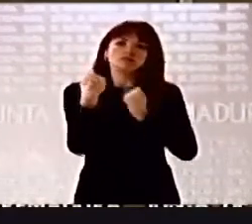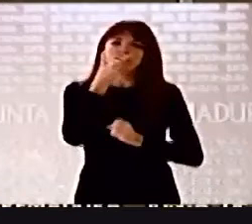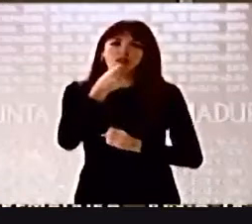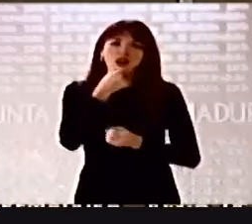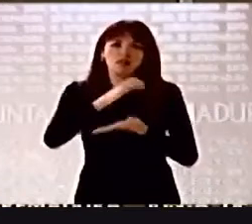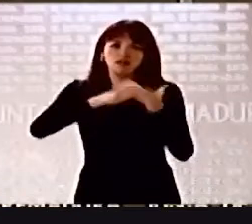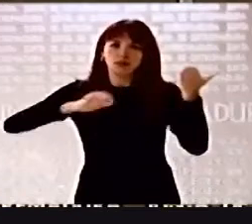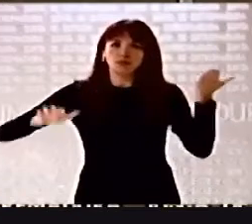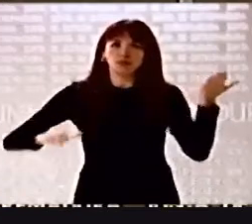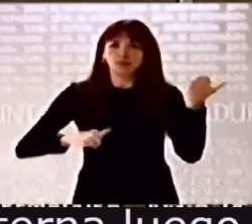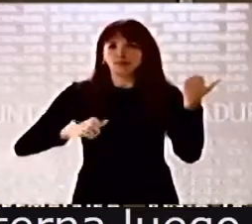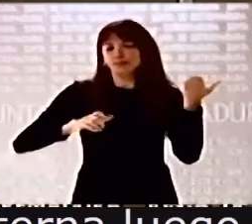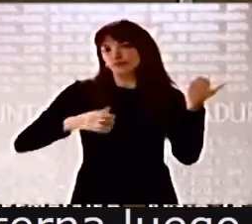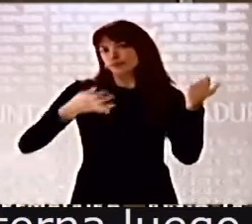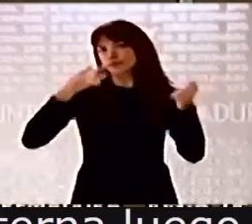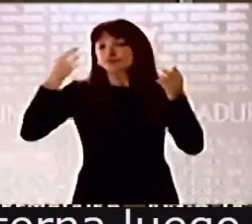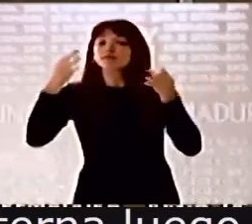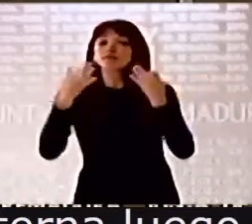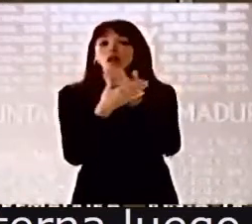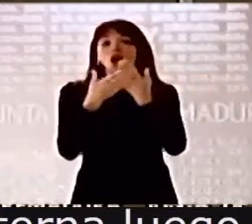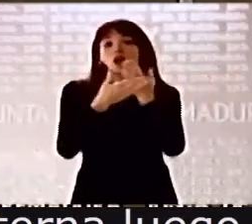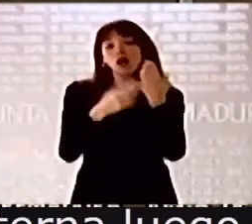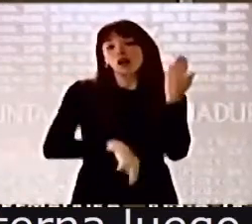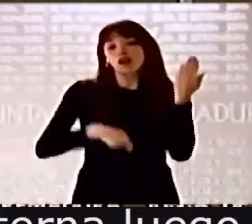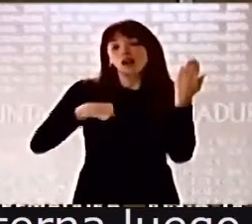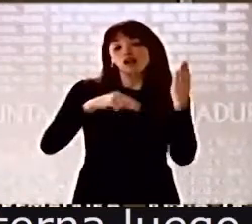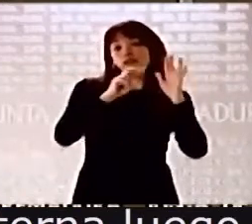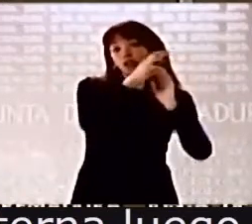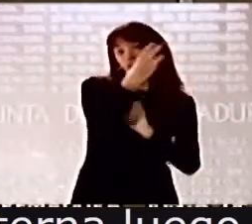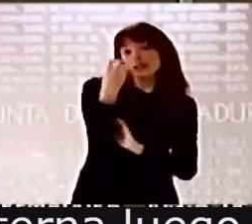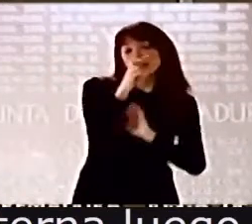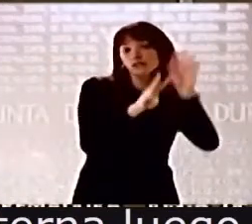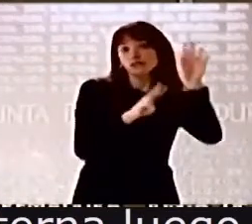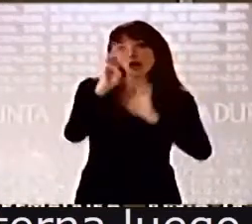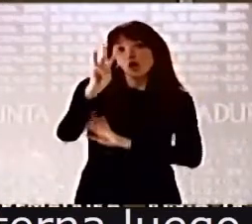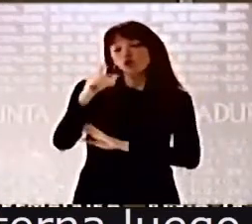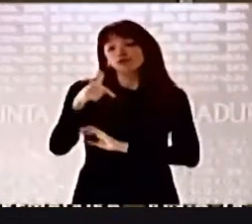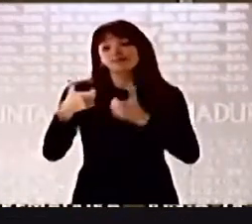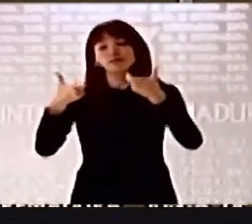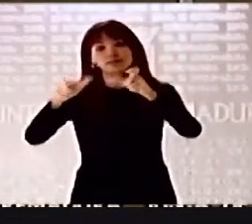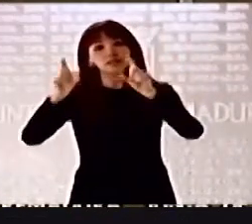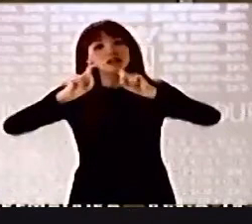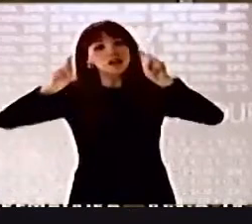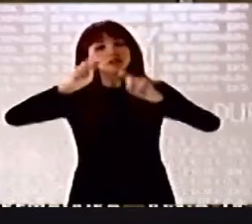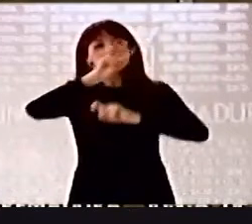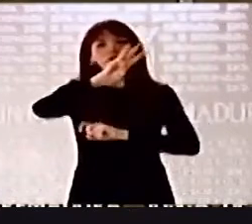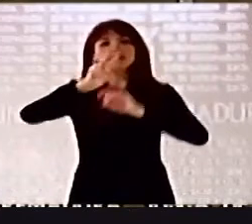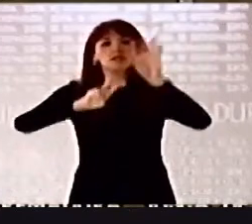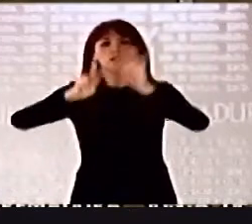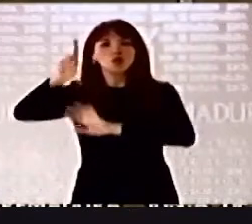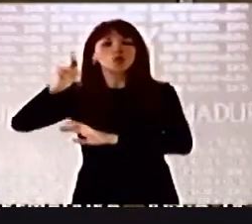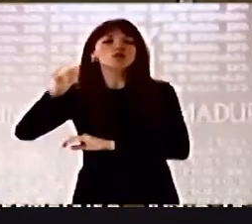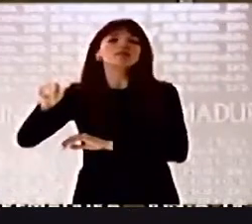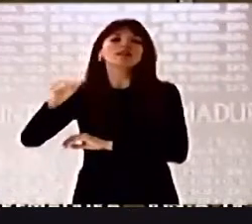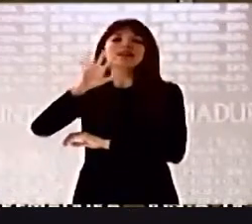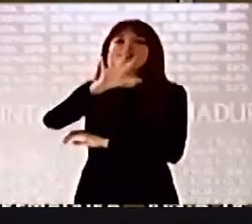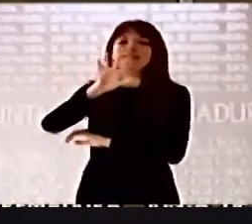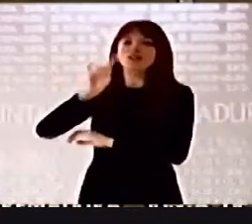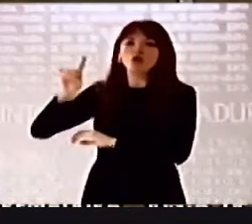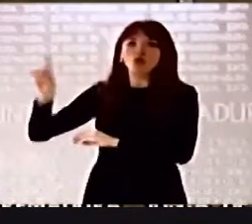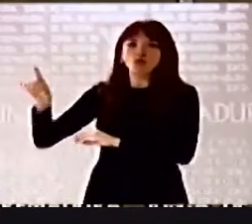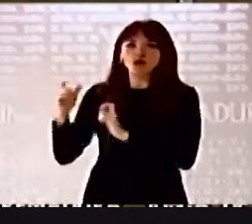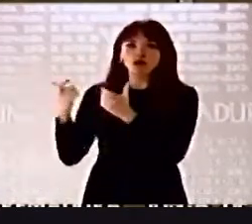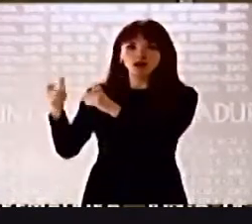¿no? Son de Administración General 378, de Educación 381 y de Sanidad 511. Y